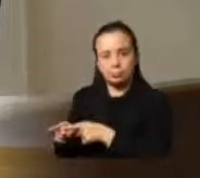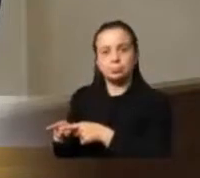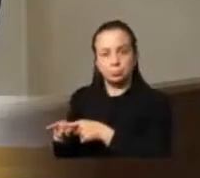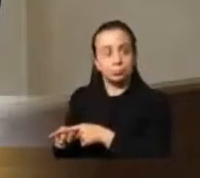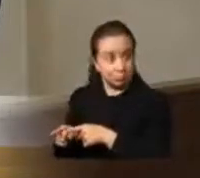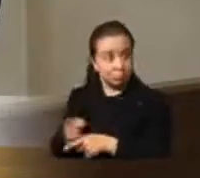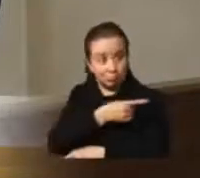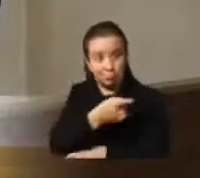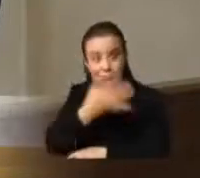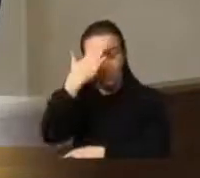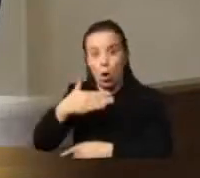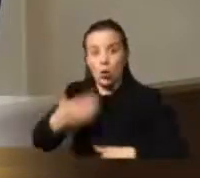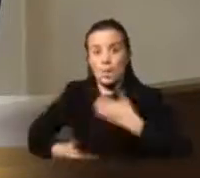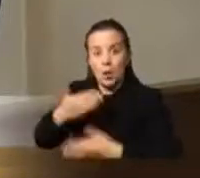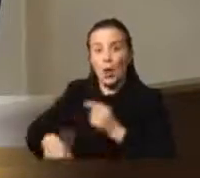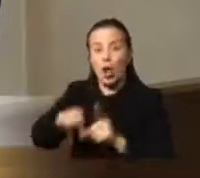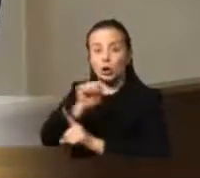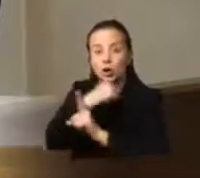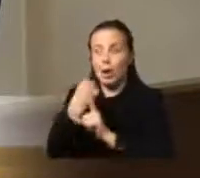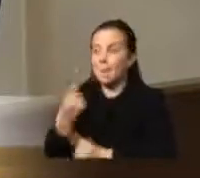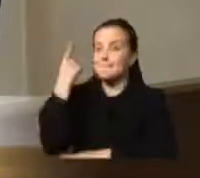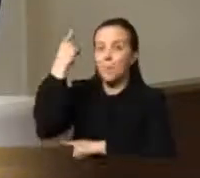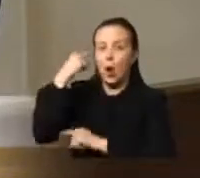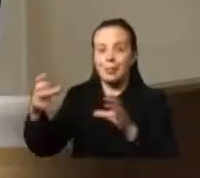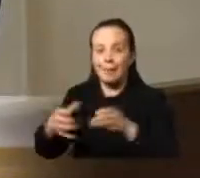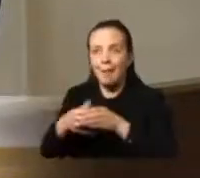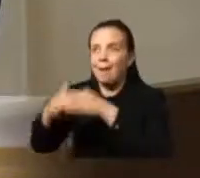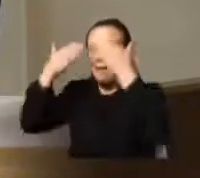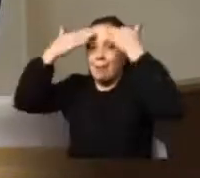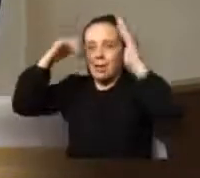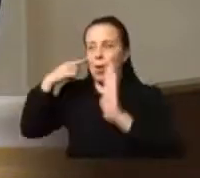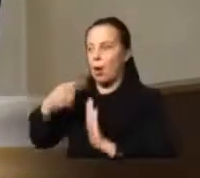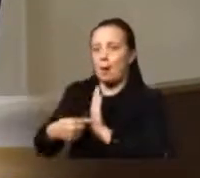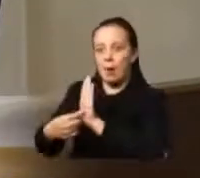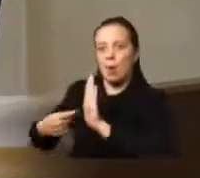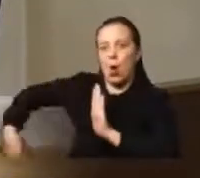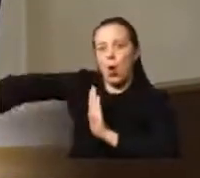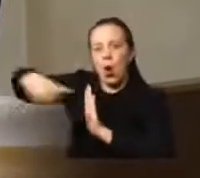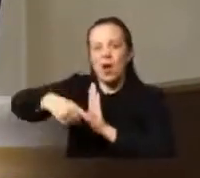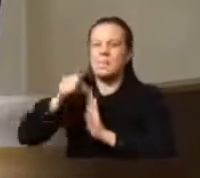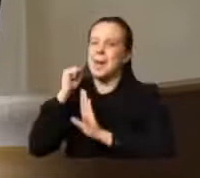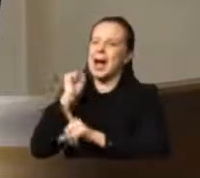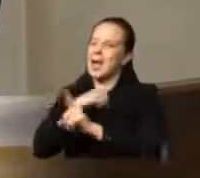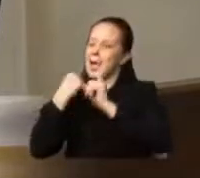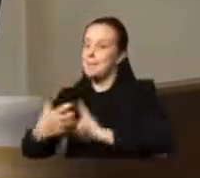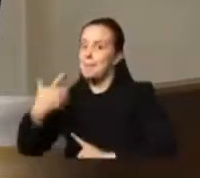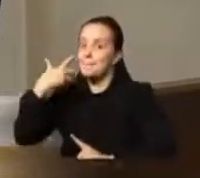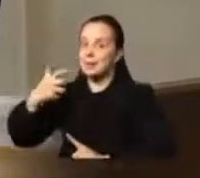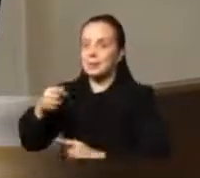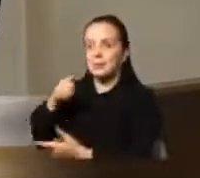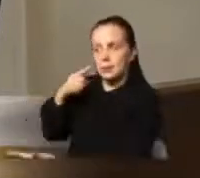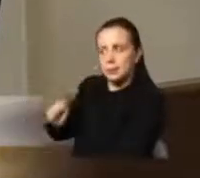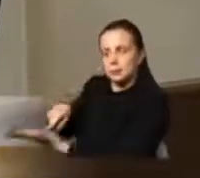democratización política y social, apuntalados en la mayor participación social y popular,